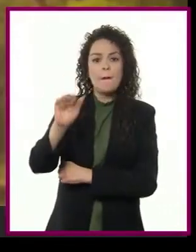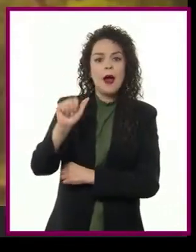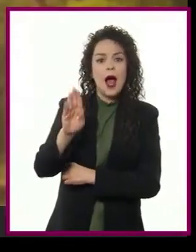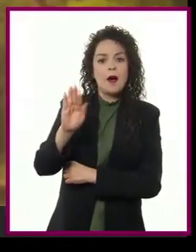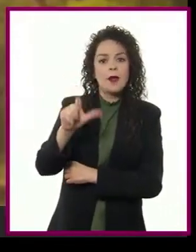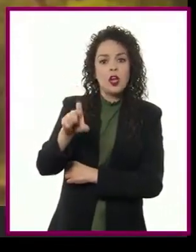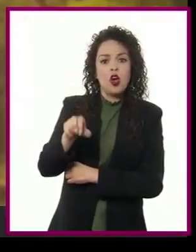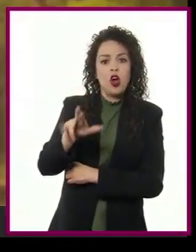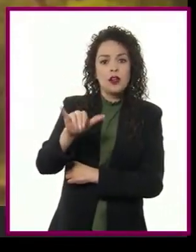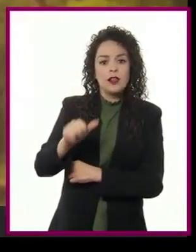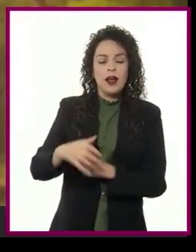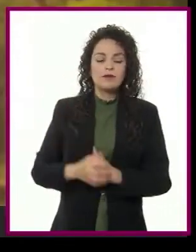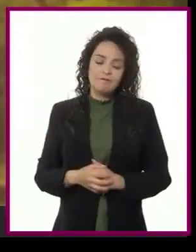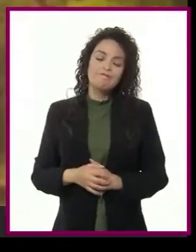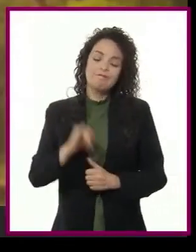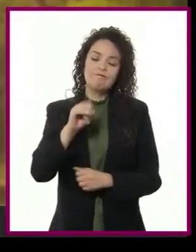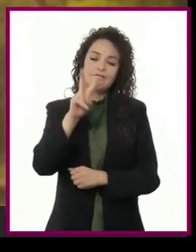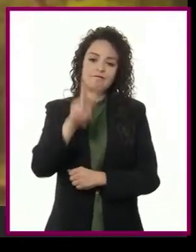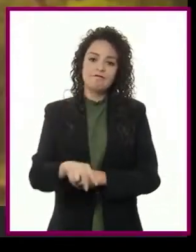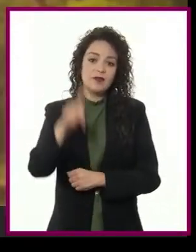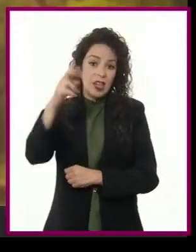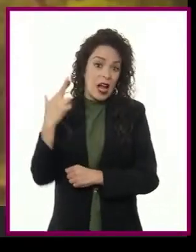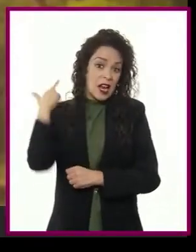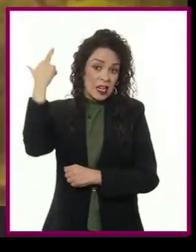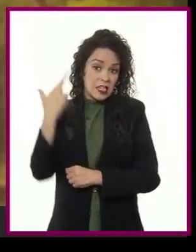Es verdad, el rey de Persia,